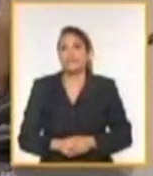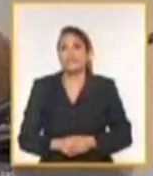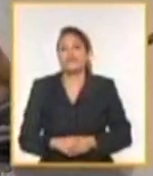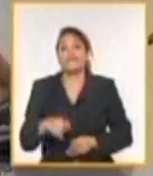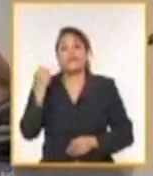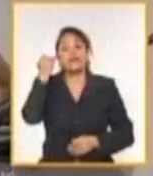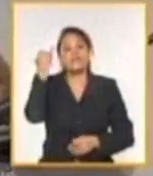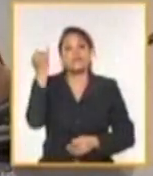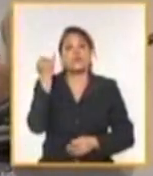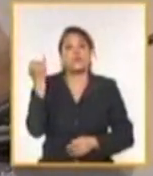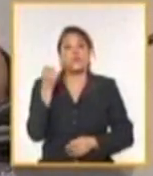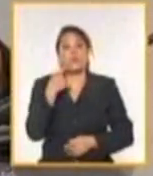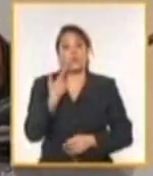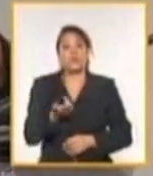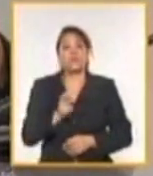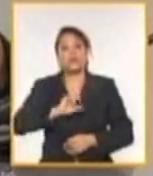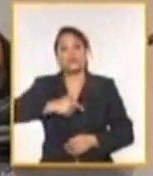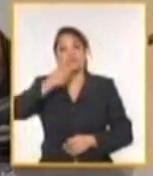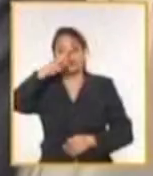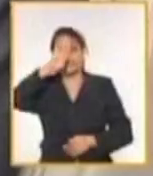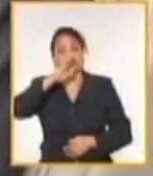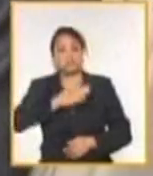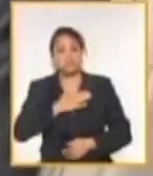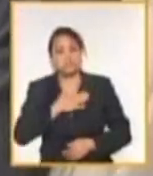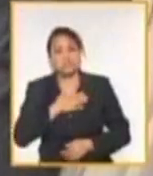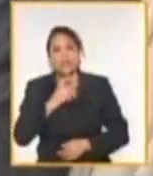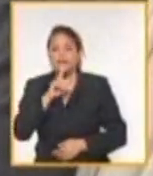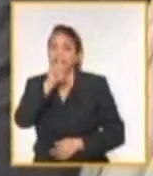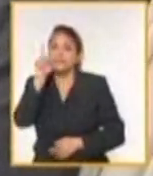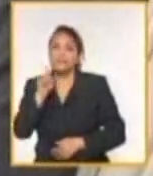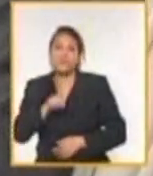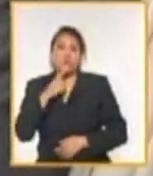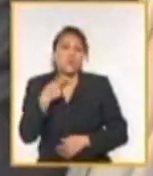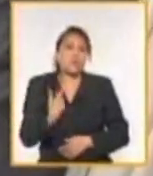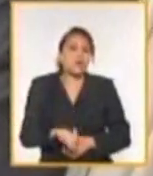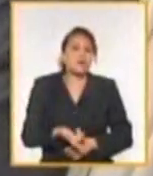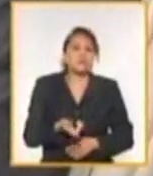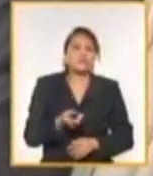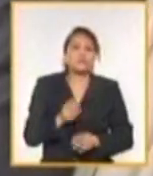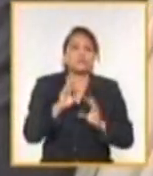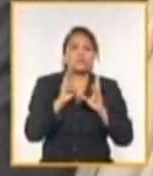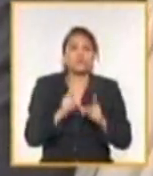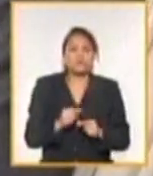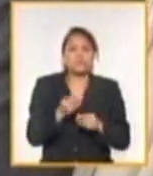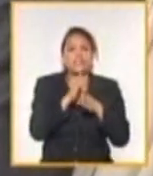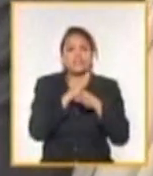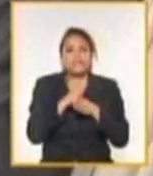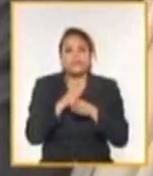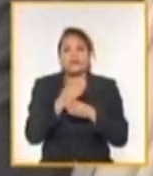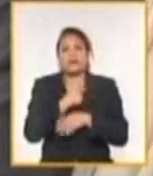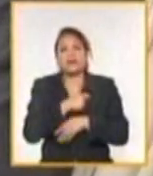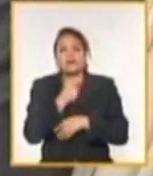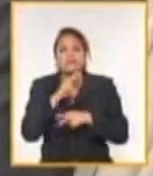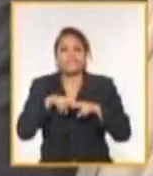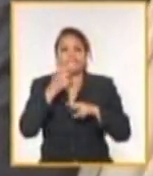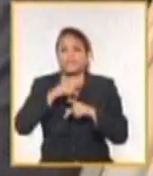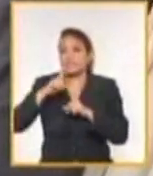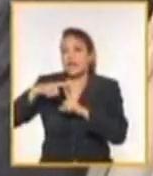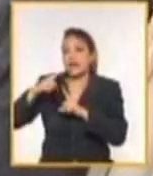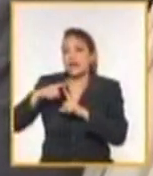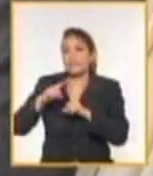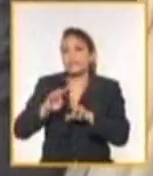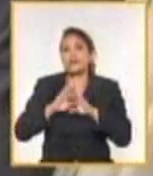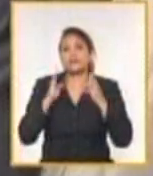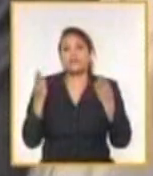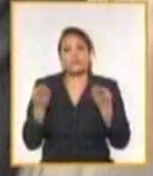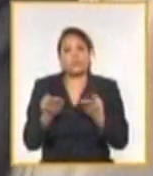y de la cultura cubana. ¿Cuánto significa para las generaciones de hoy y para lo que la revolución hizo en todo